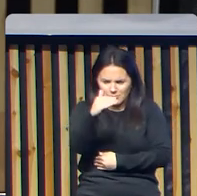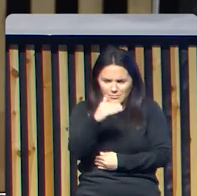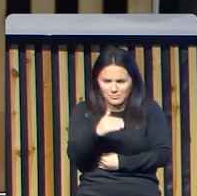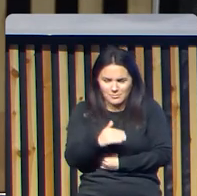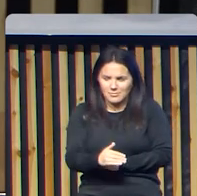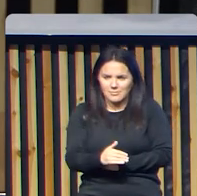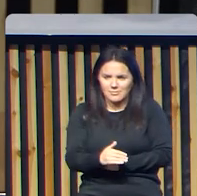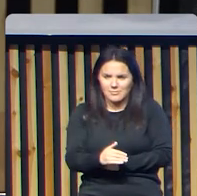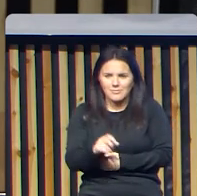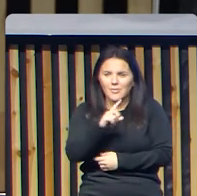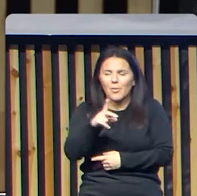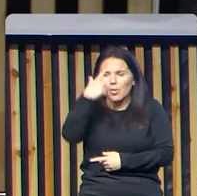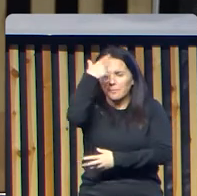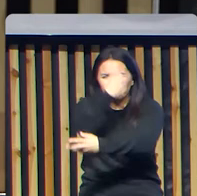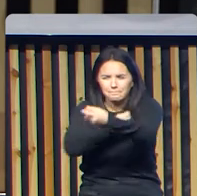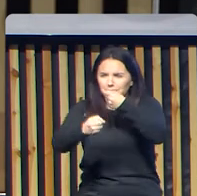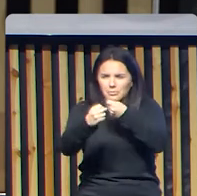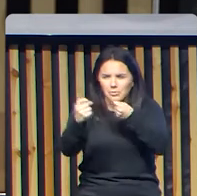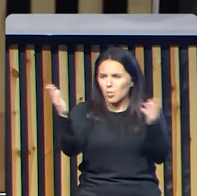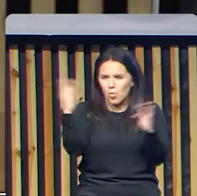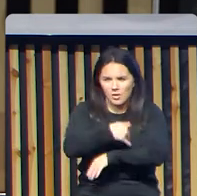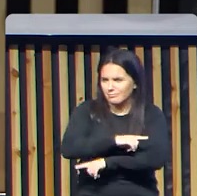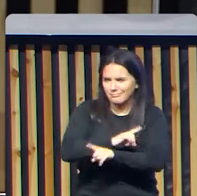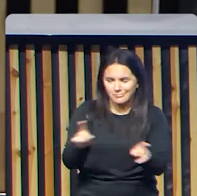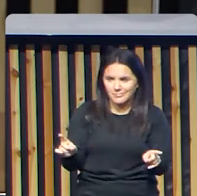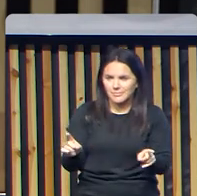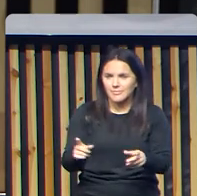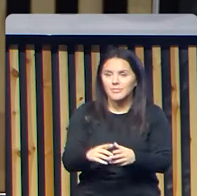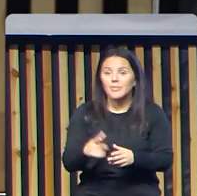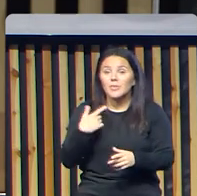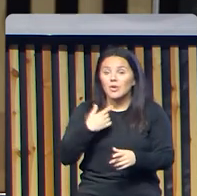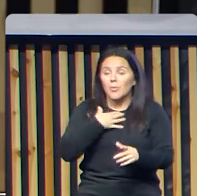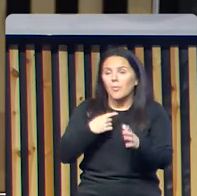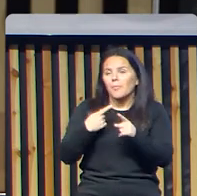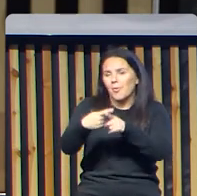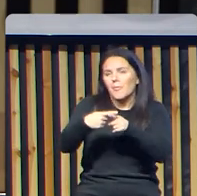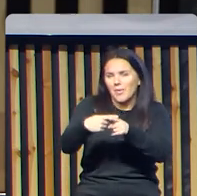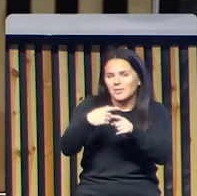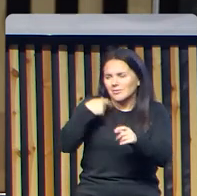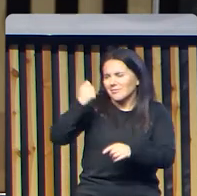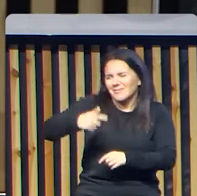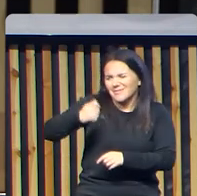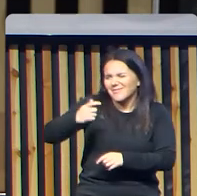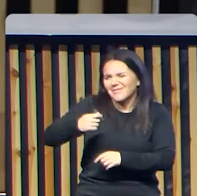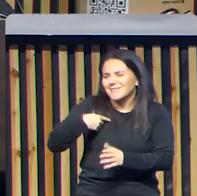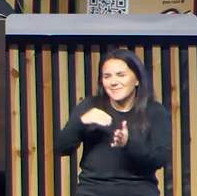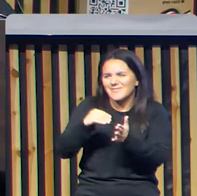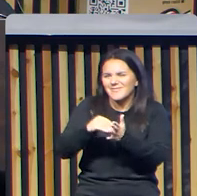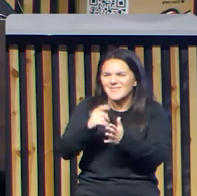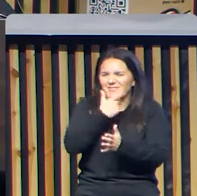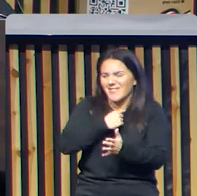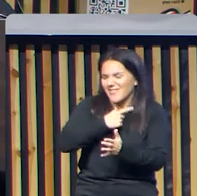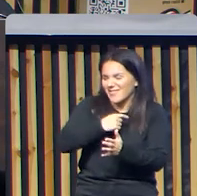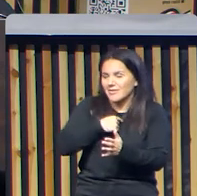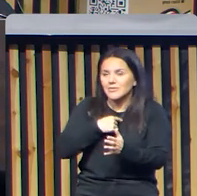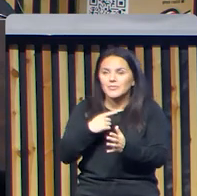ellas sin duda es la empatía ahora voy a compartir con vosotros un meme que a mí me encanta y que lo poco a pesar de que estoy trabajando